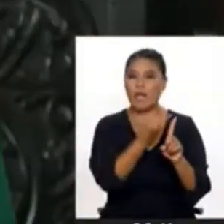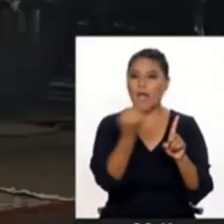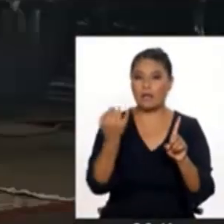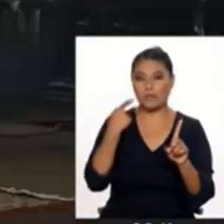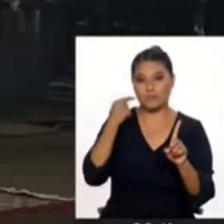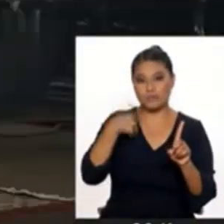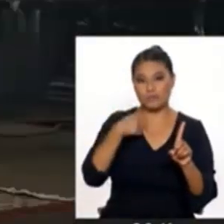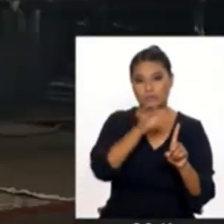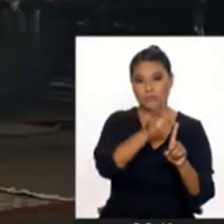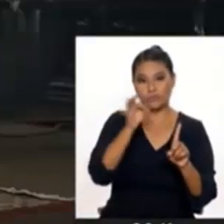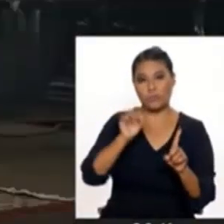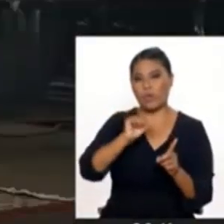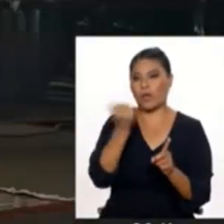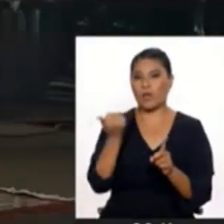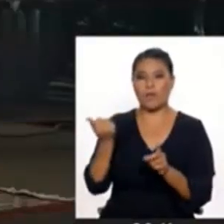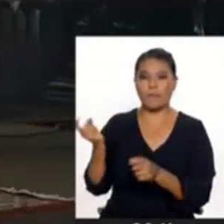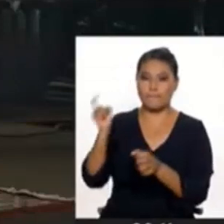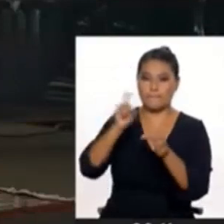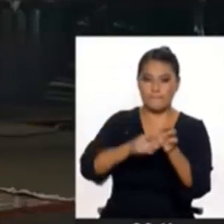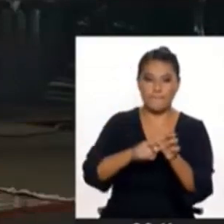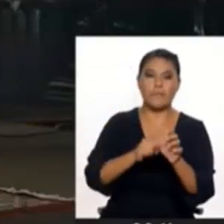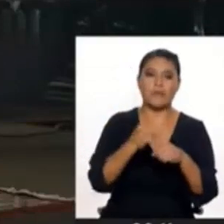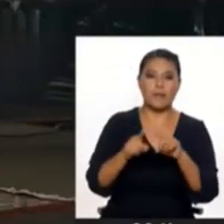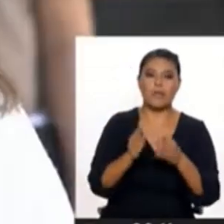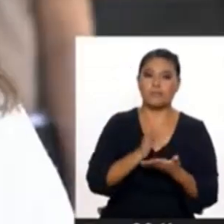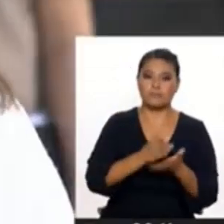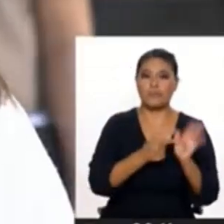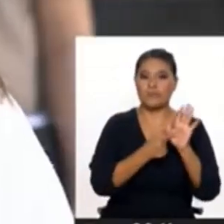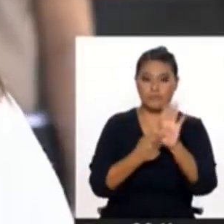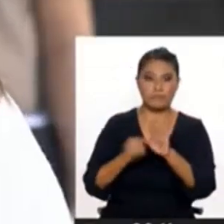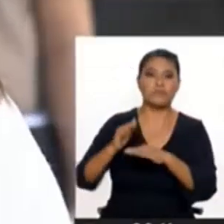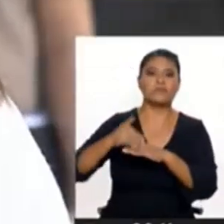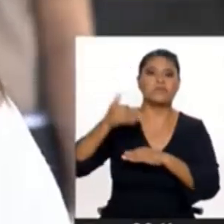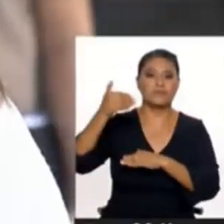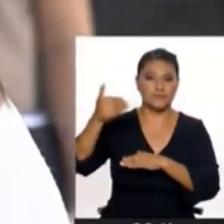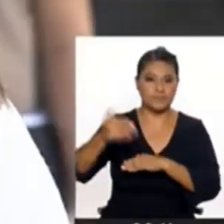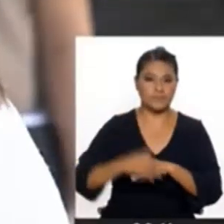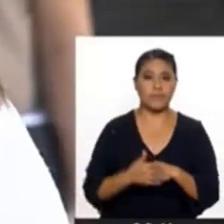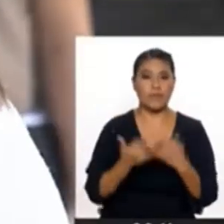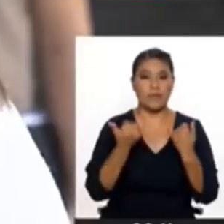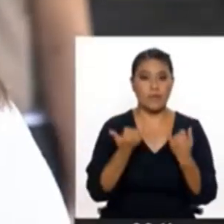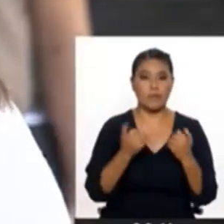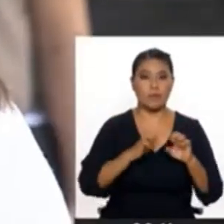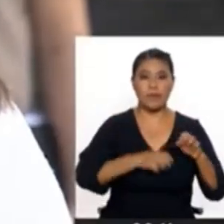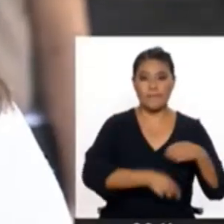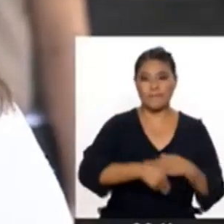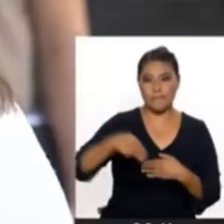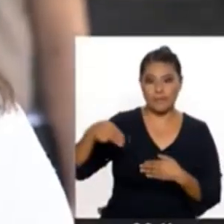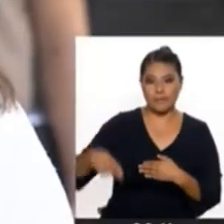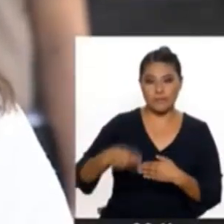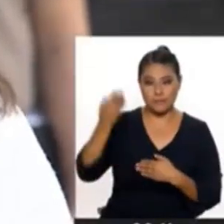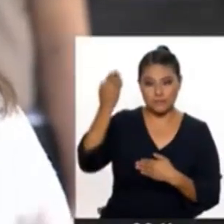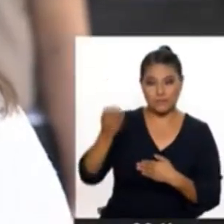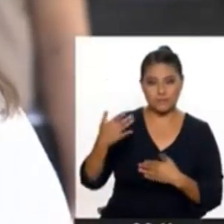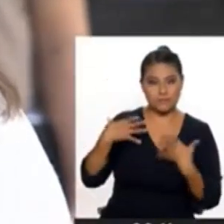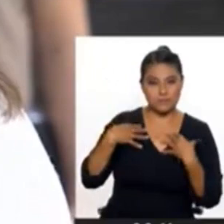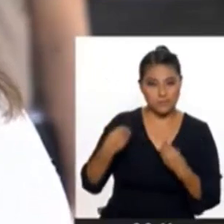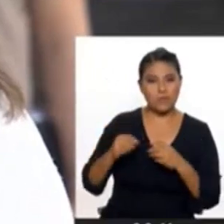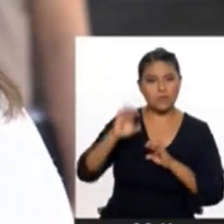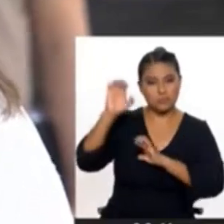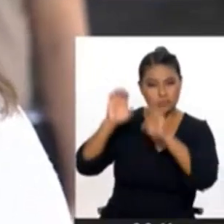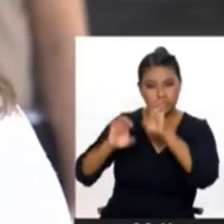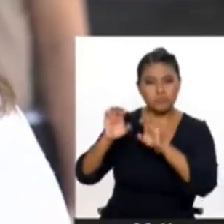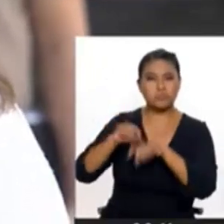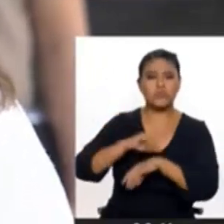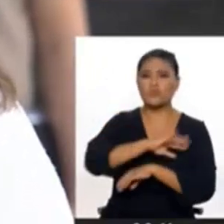cambio en el gabinete este será anunciado de manera inmediata estamos evaluando el tema de la ministra de salud y de todos los